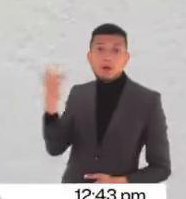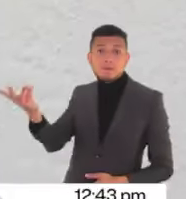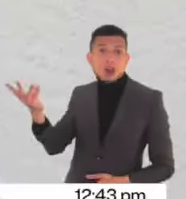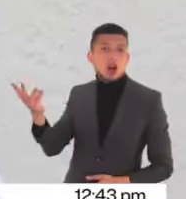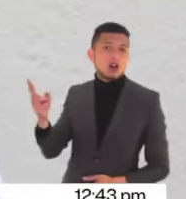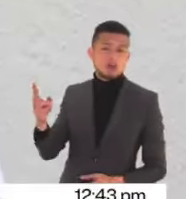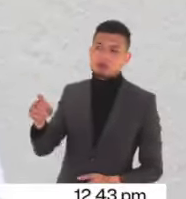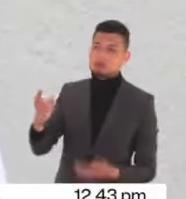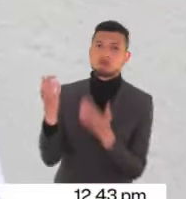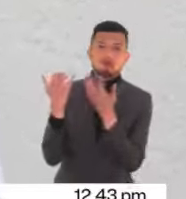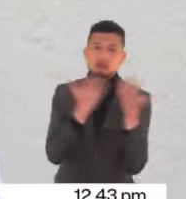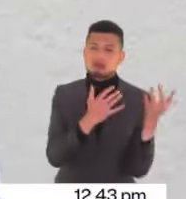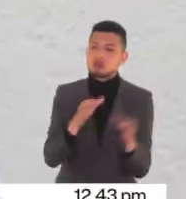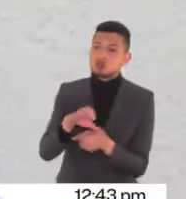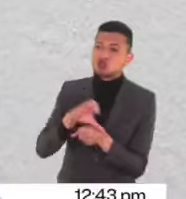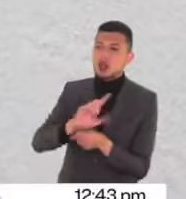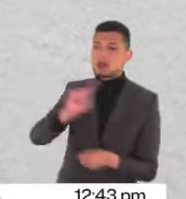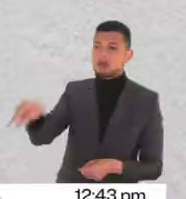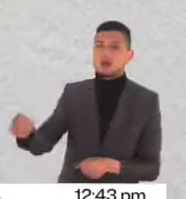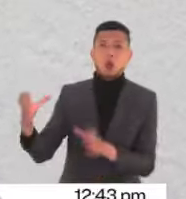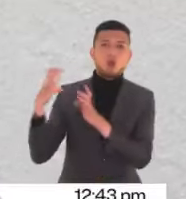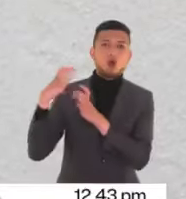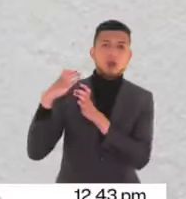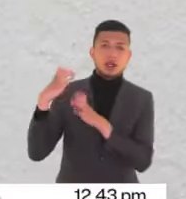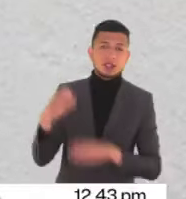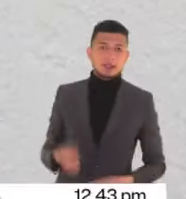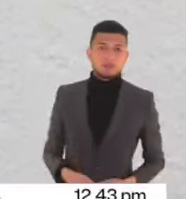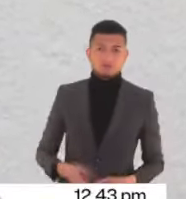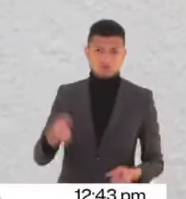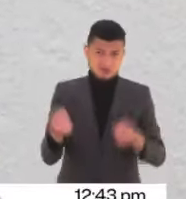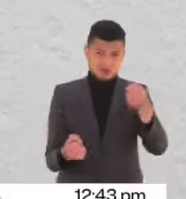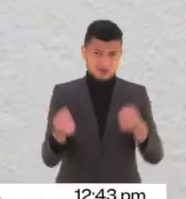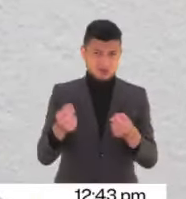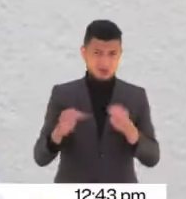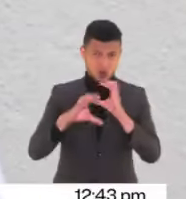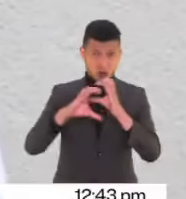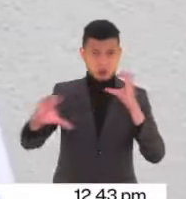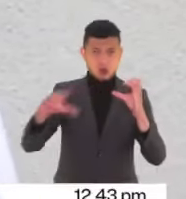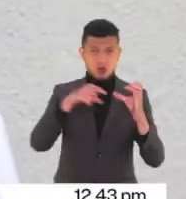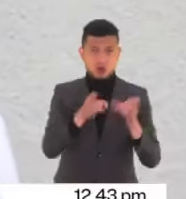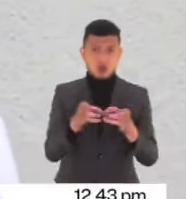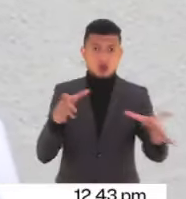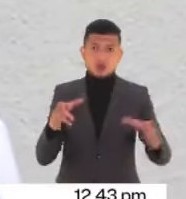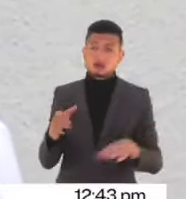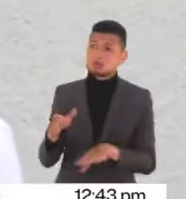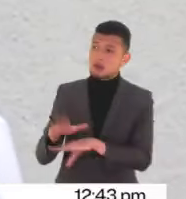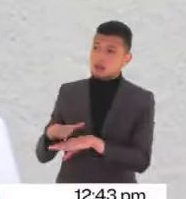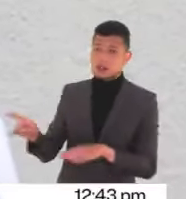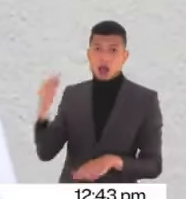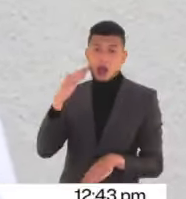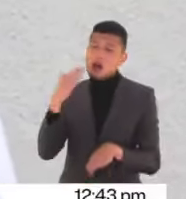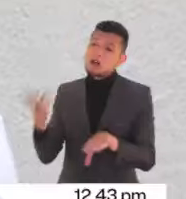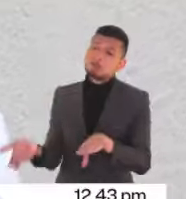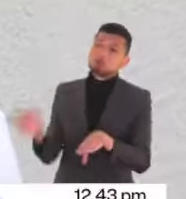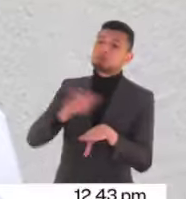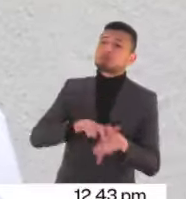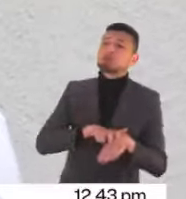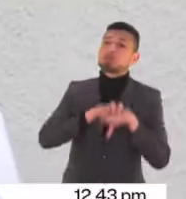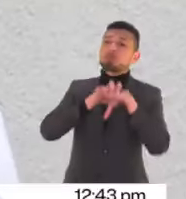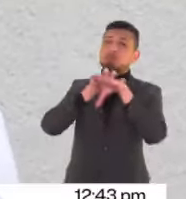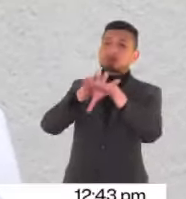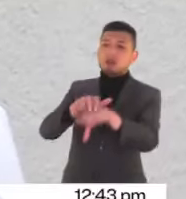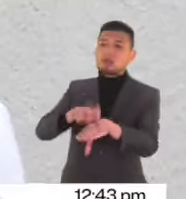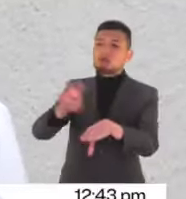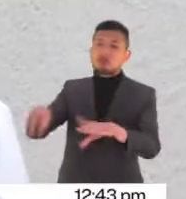hacia la ciudad de Popayán. El conductor del bus nos dijo que ella había llegado y se había bajado en